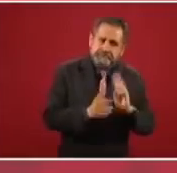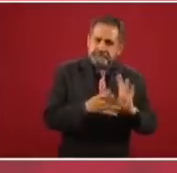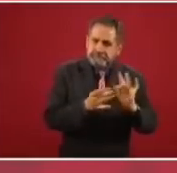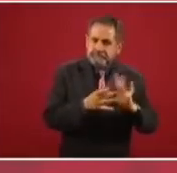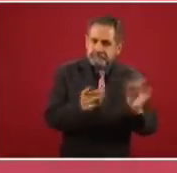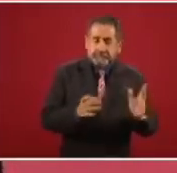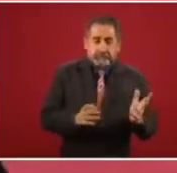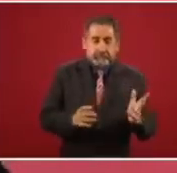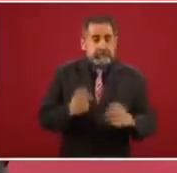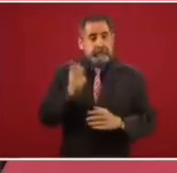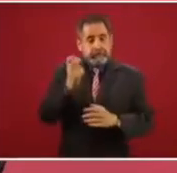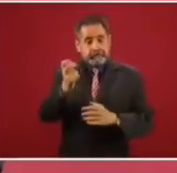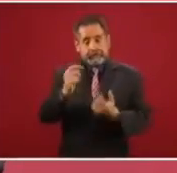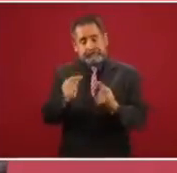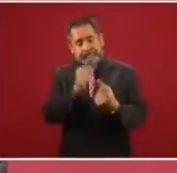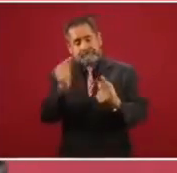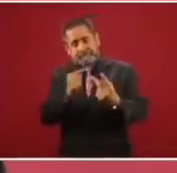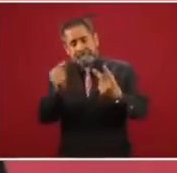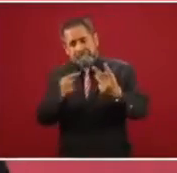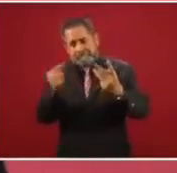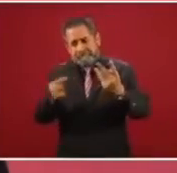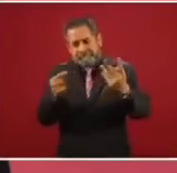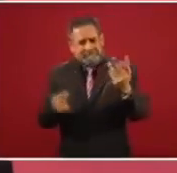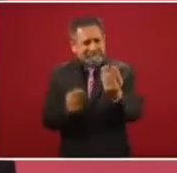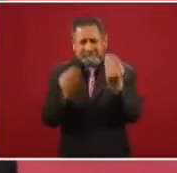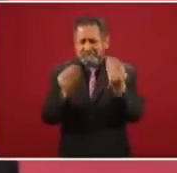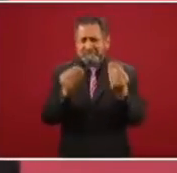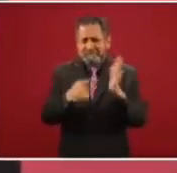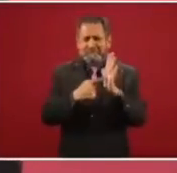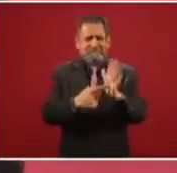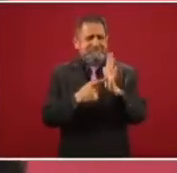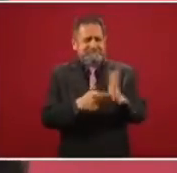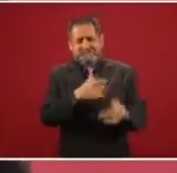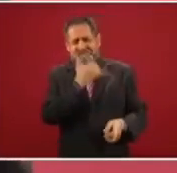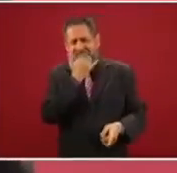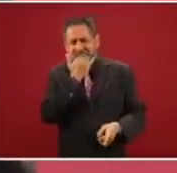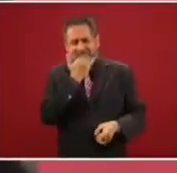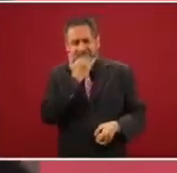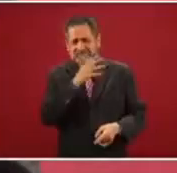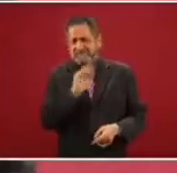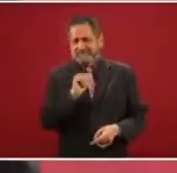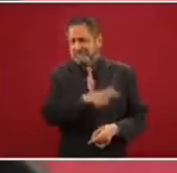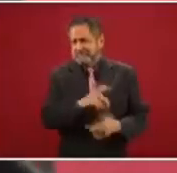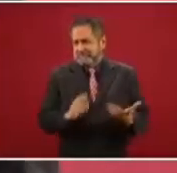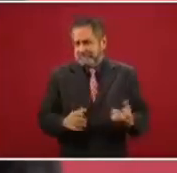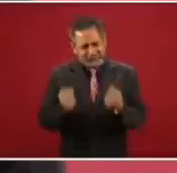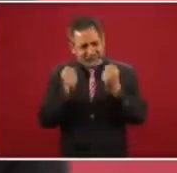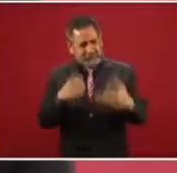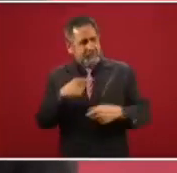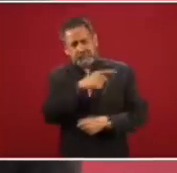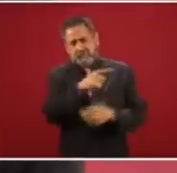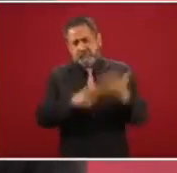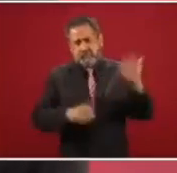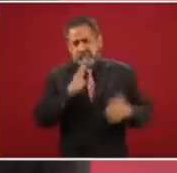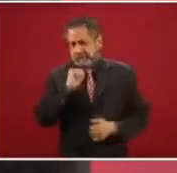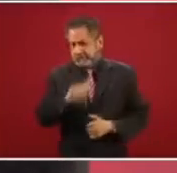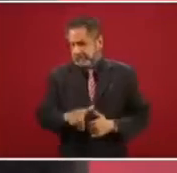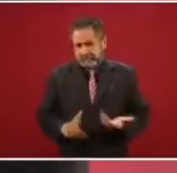y así les puedo hablar de otros casos de muchos otros casos